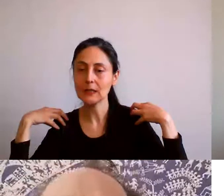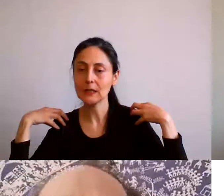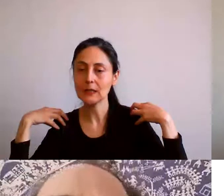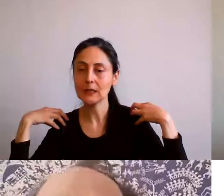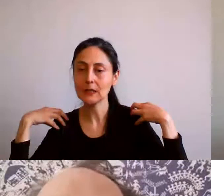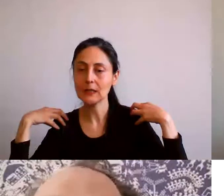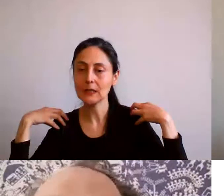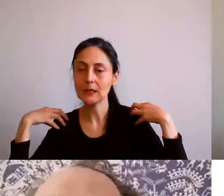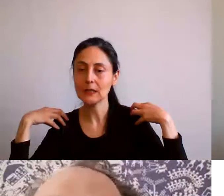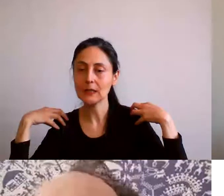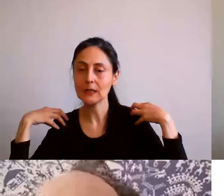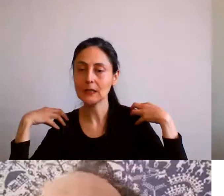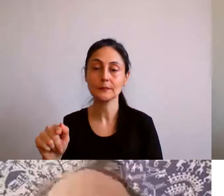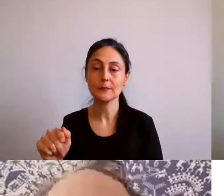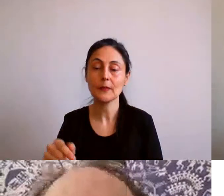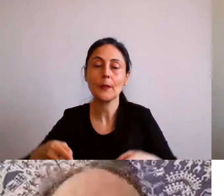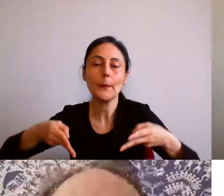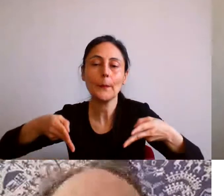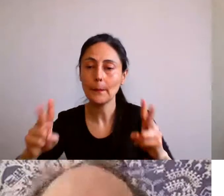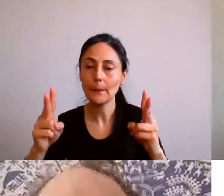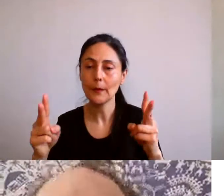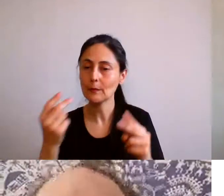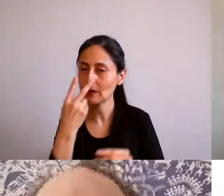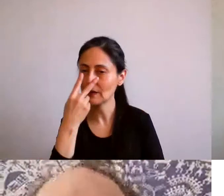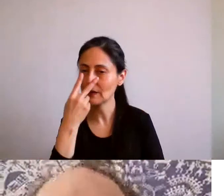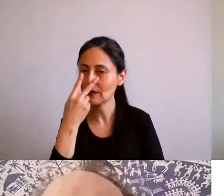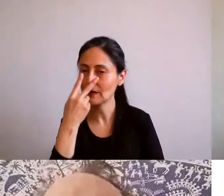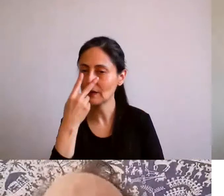también les va a permitir a ellos visualizar otras